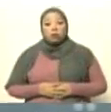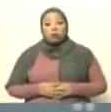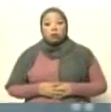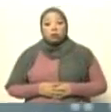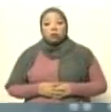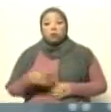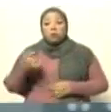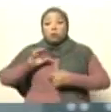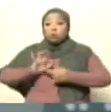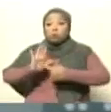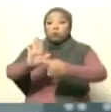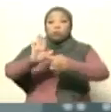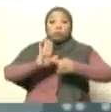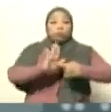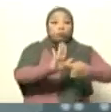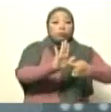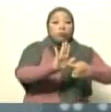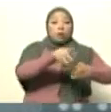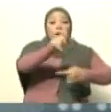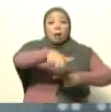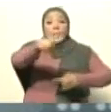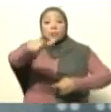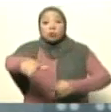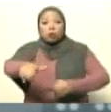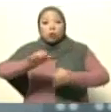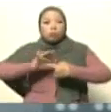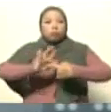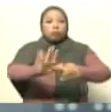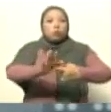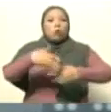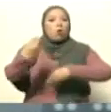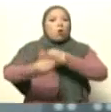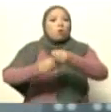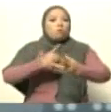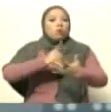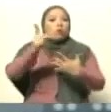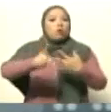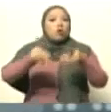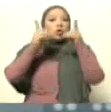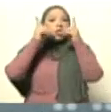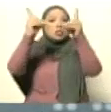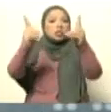El presidente sale, dice, bueno, el comandante Chávez toma una decisión,